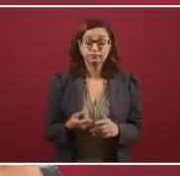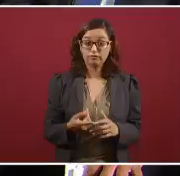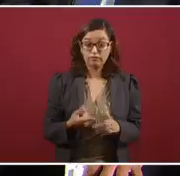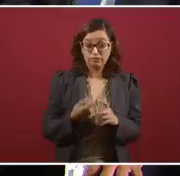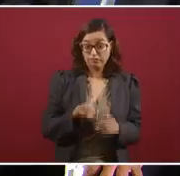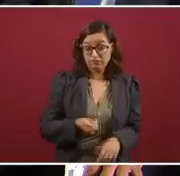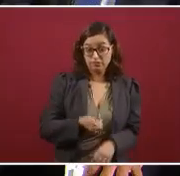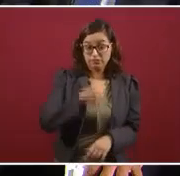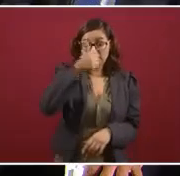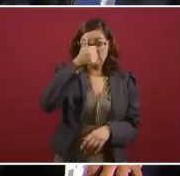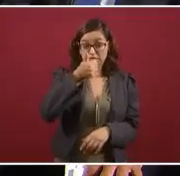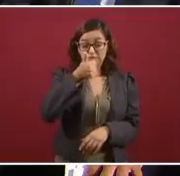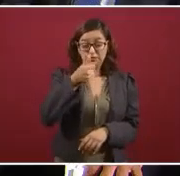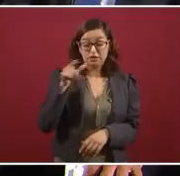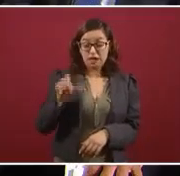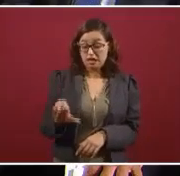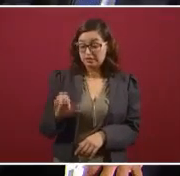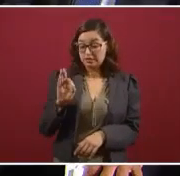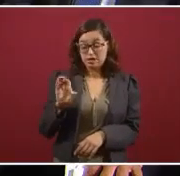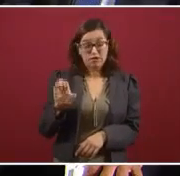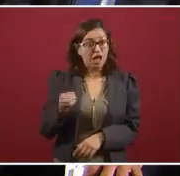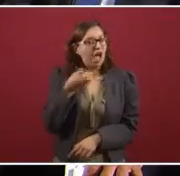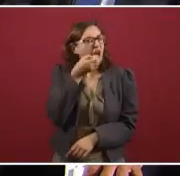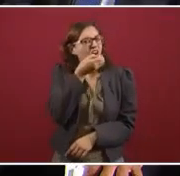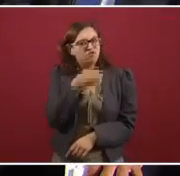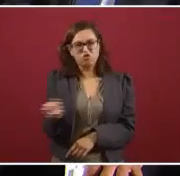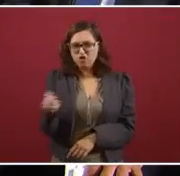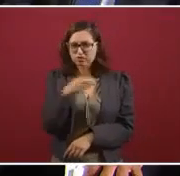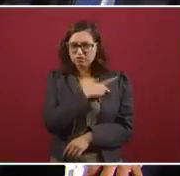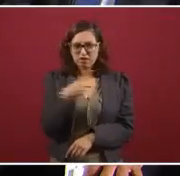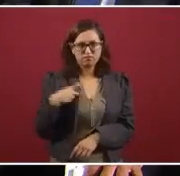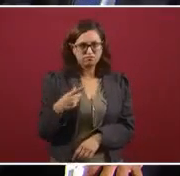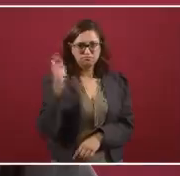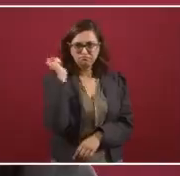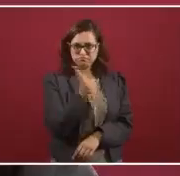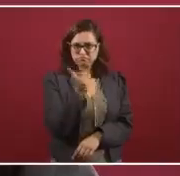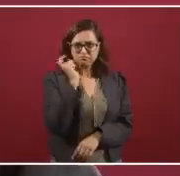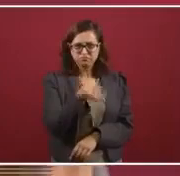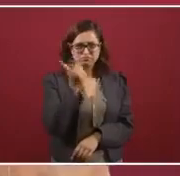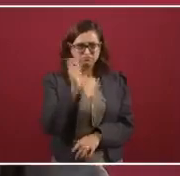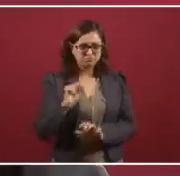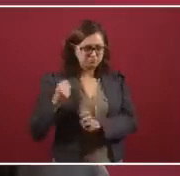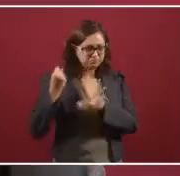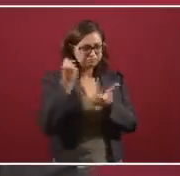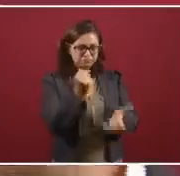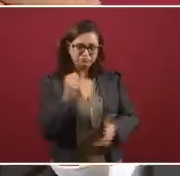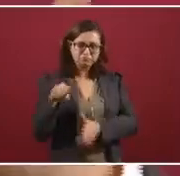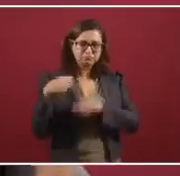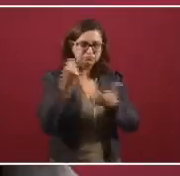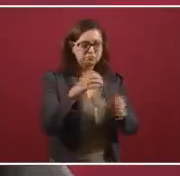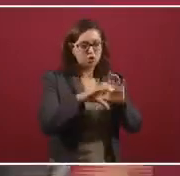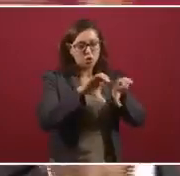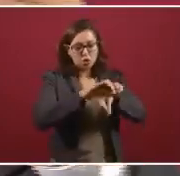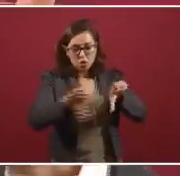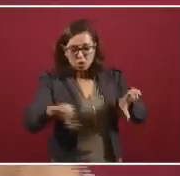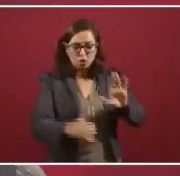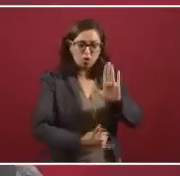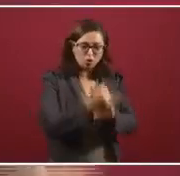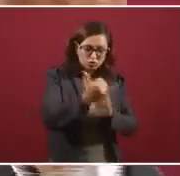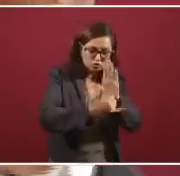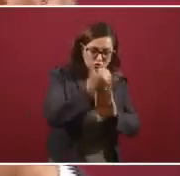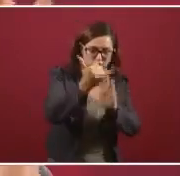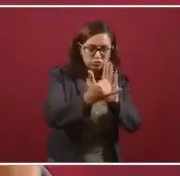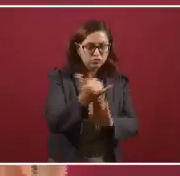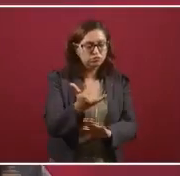como una responsabilidad de la CFE para ir pagando el ducto, se pasa a una tarifa